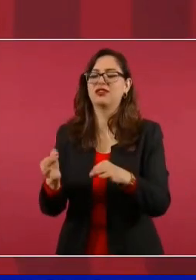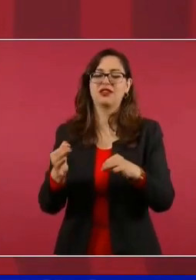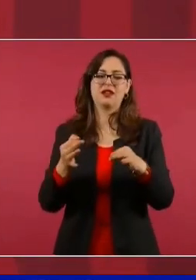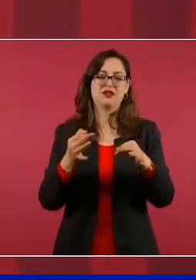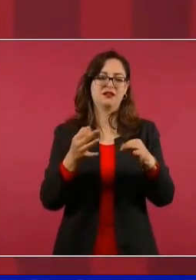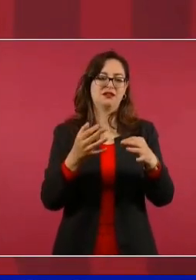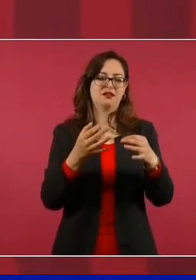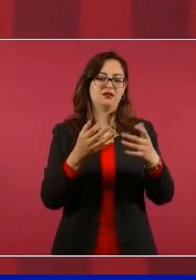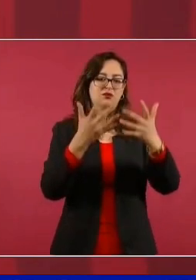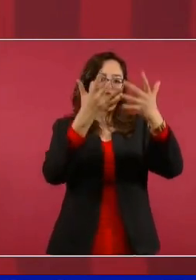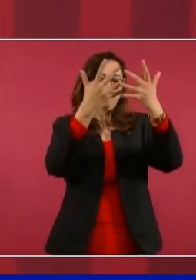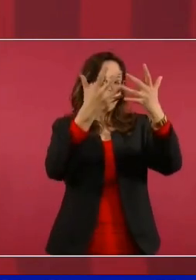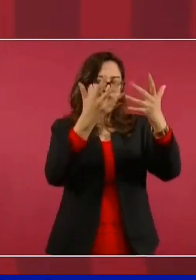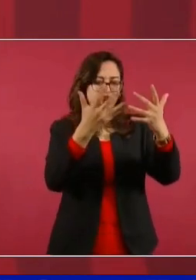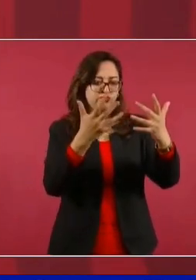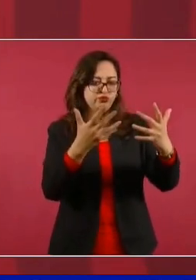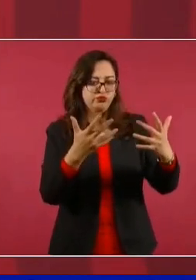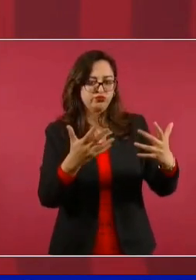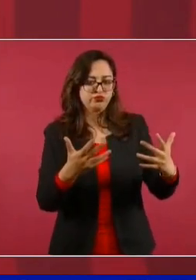andamiaje